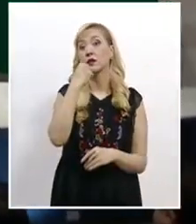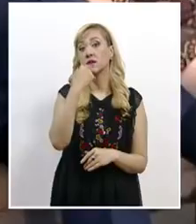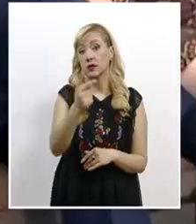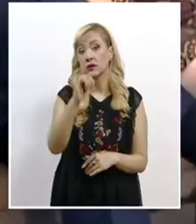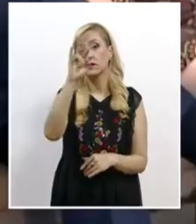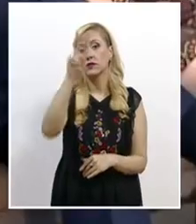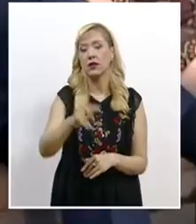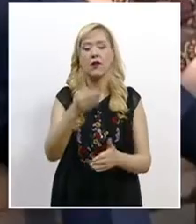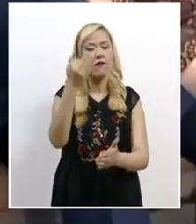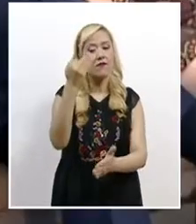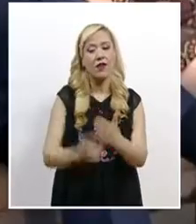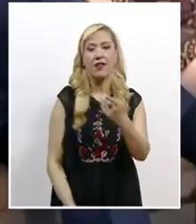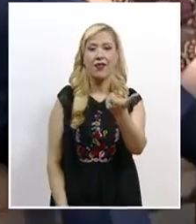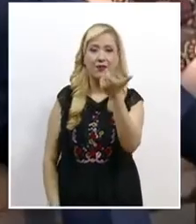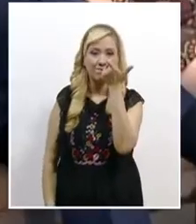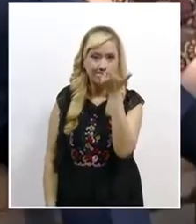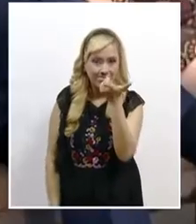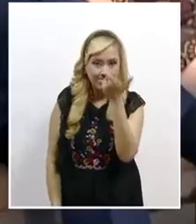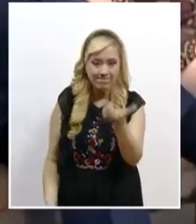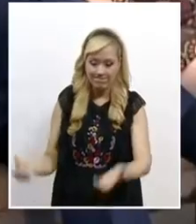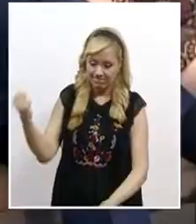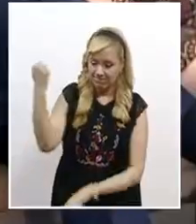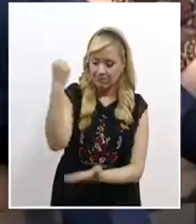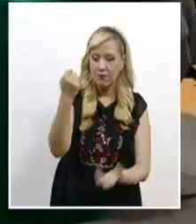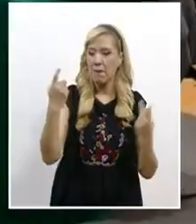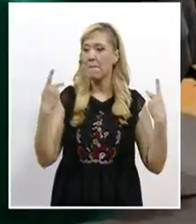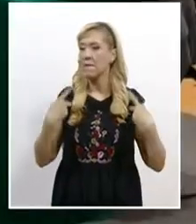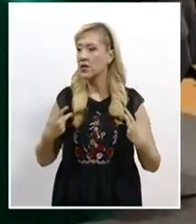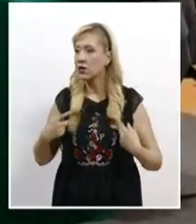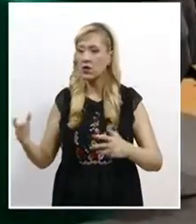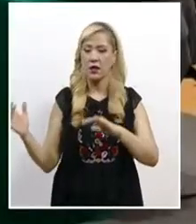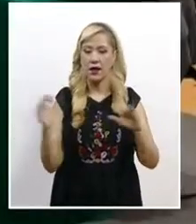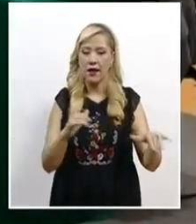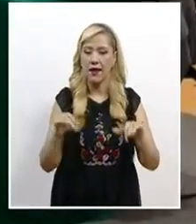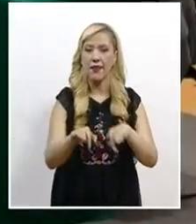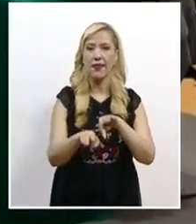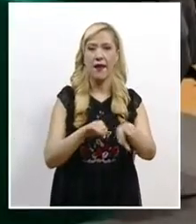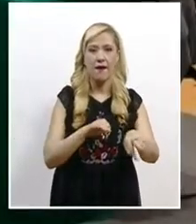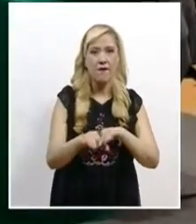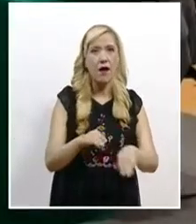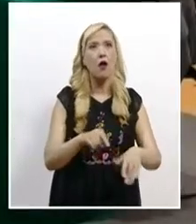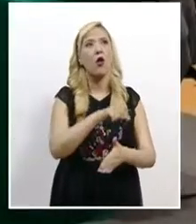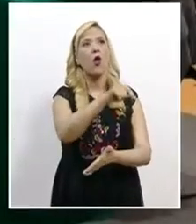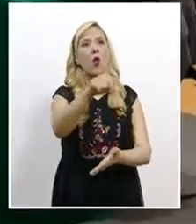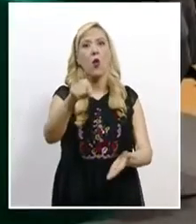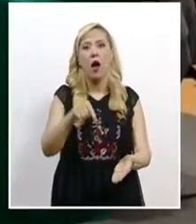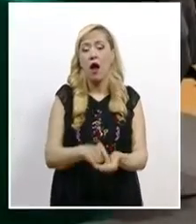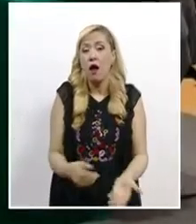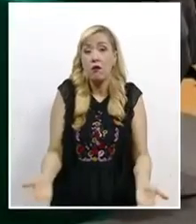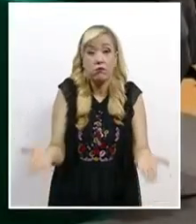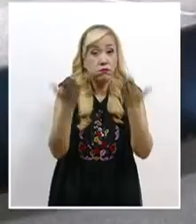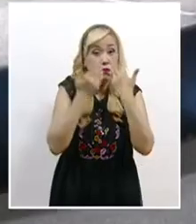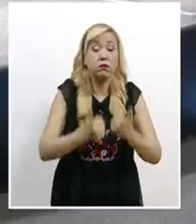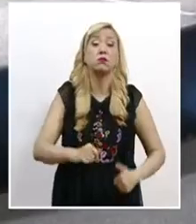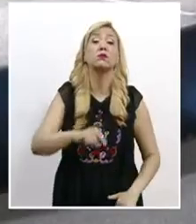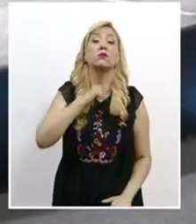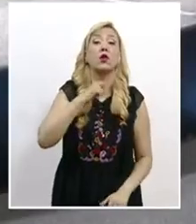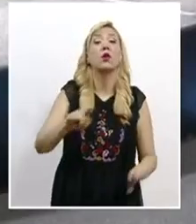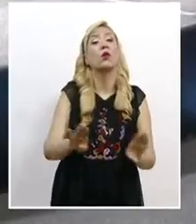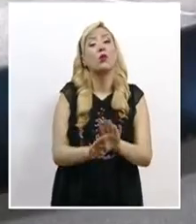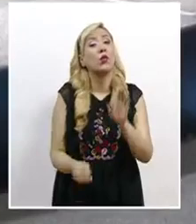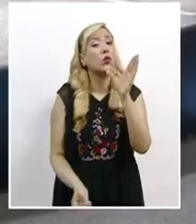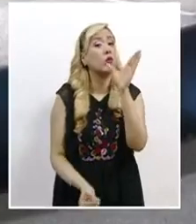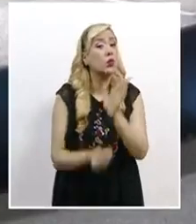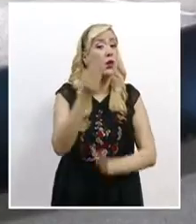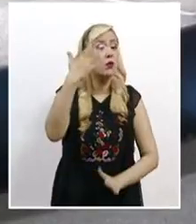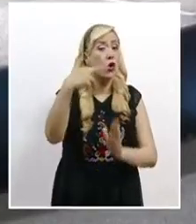la falta de recursos financieros, humanos y de infraestructura mantiene en riesgo la implementación del Código Nacional